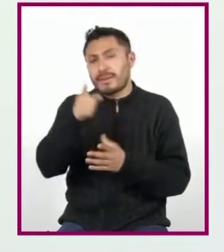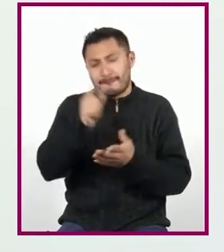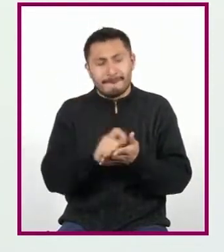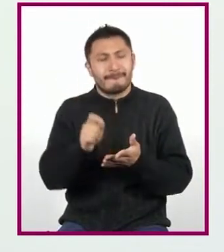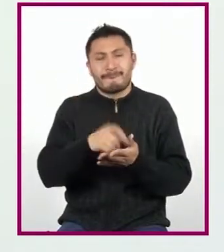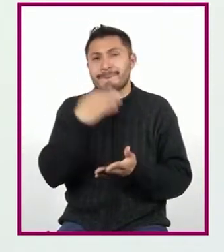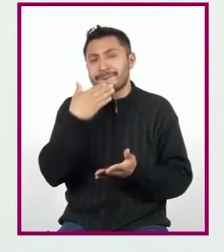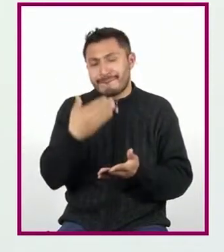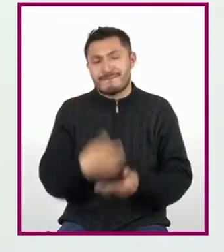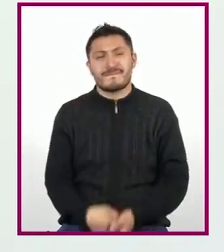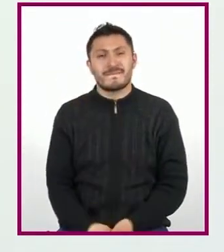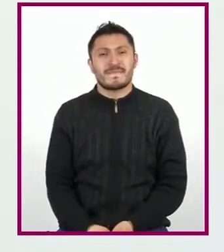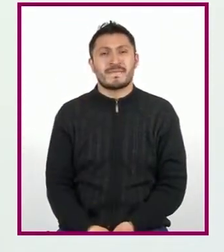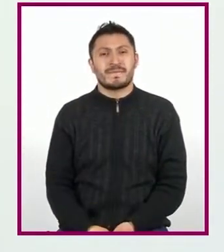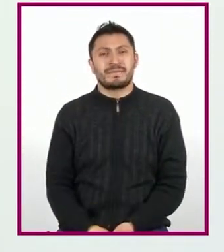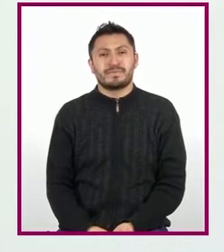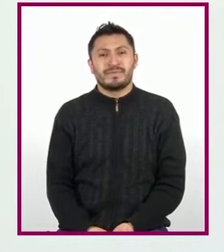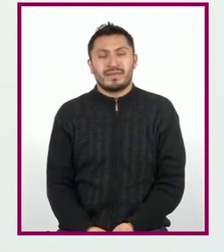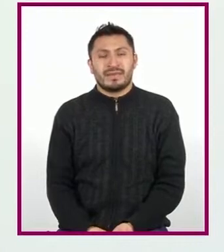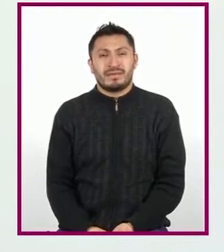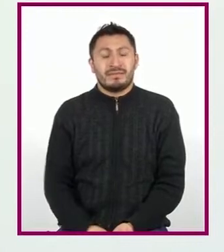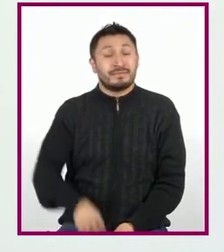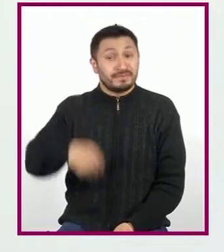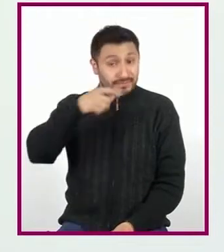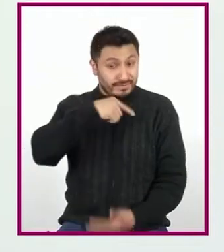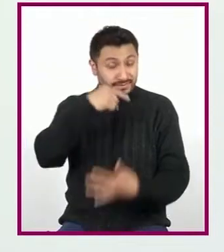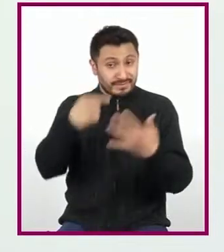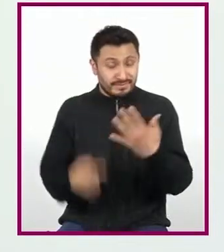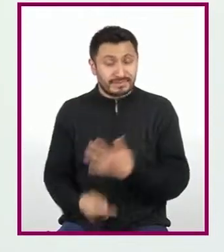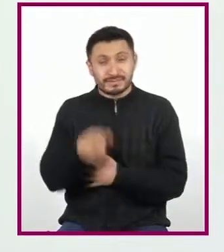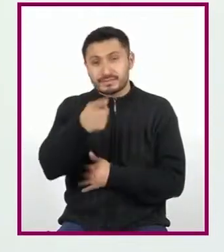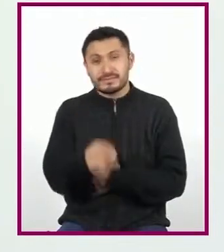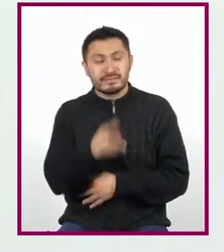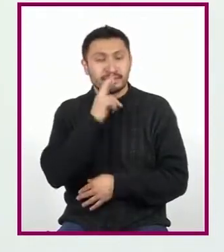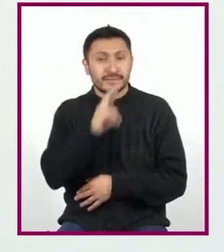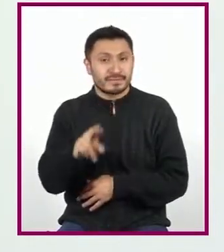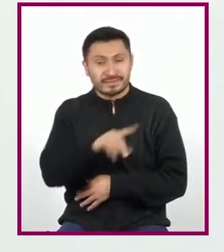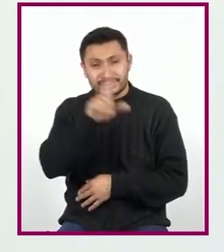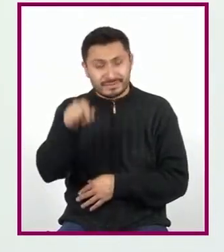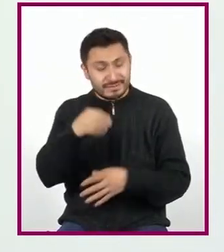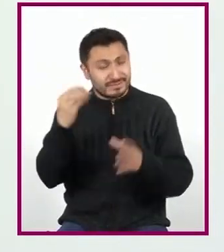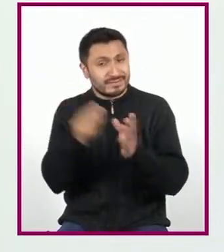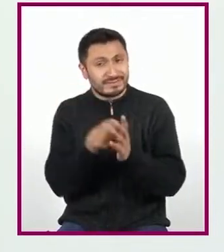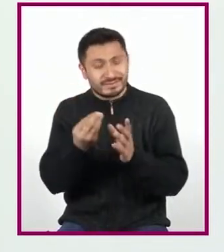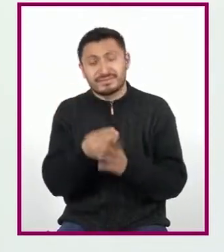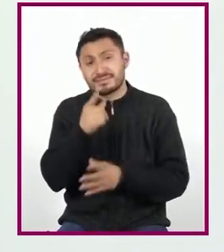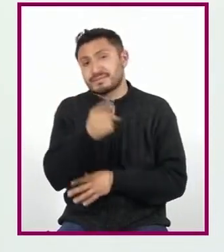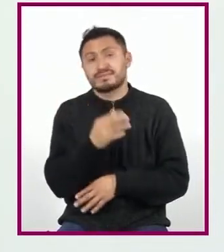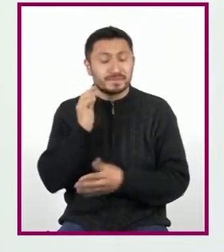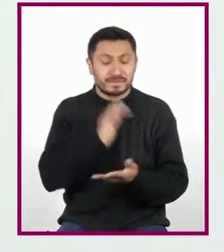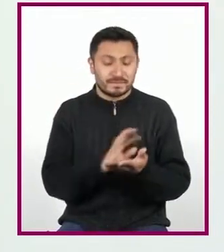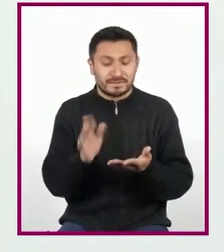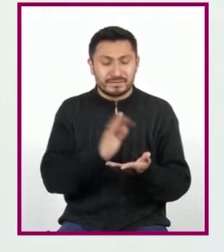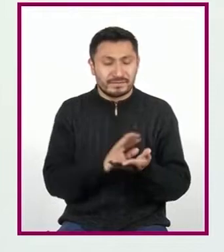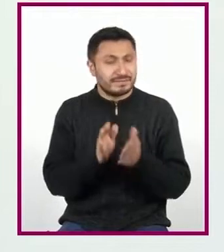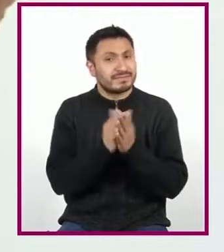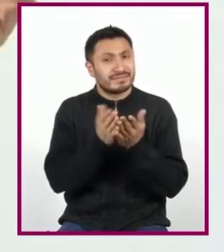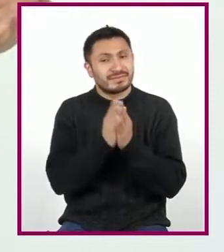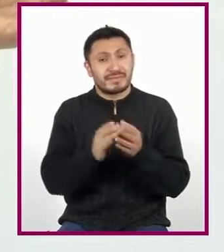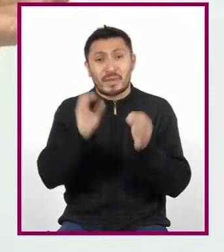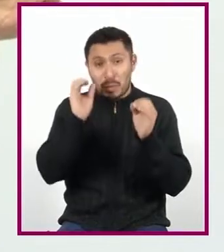las actividades que realizaremos. Estas las podrán resolver después de la sesión, al consultar su libro de texto